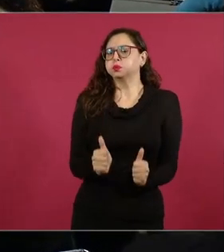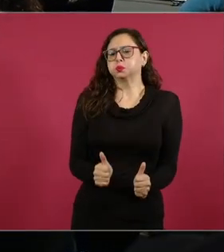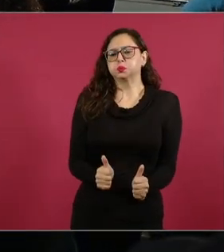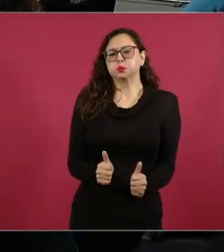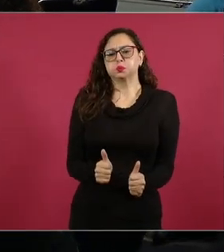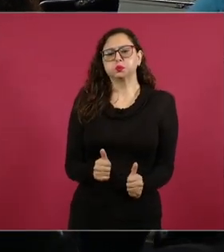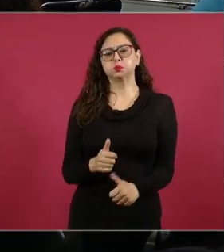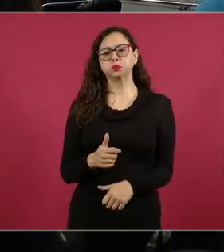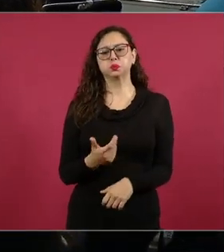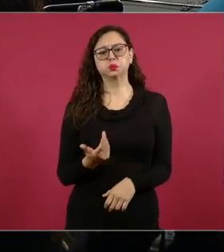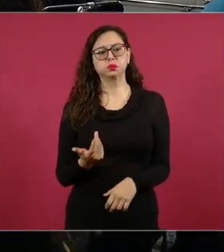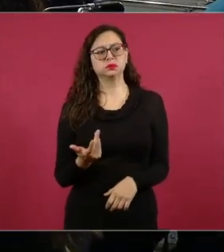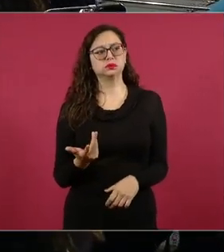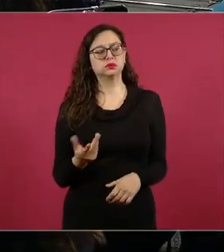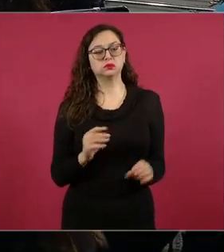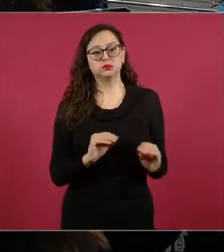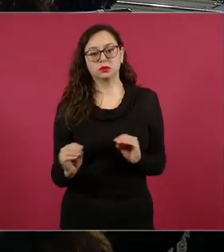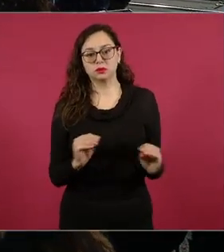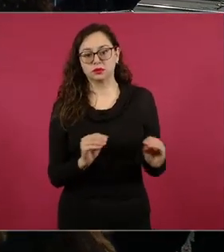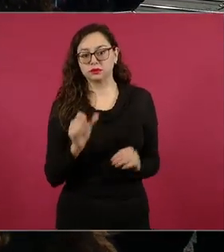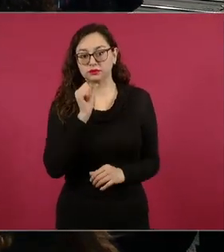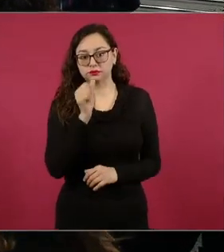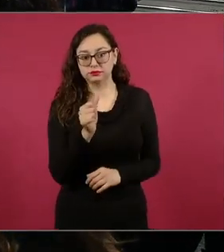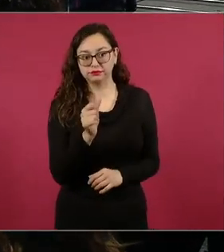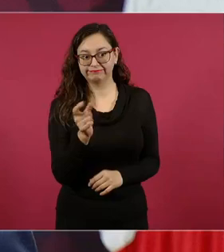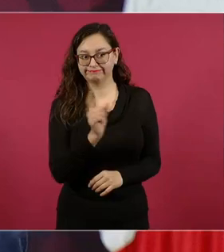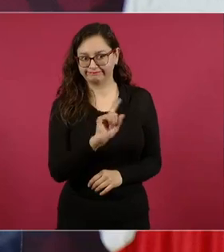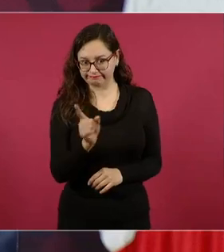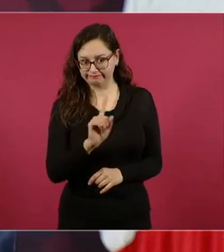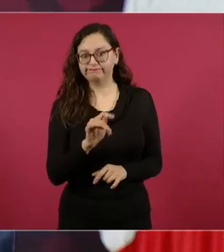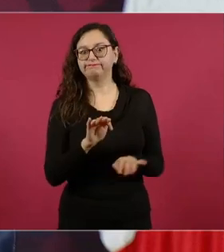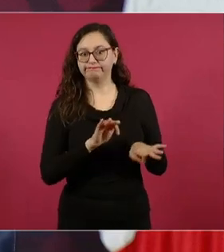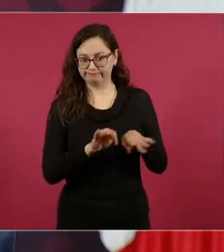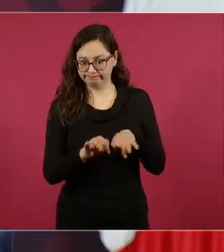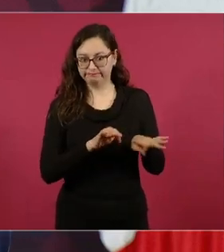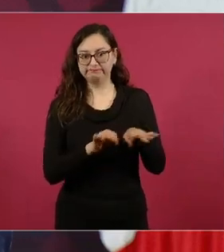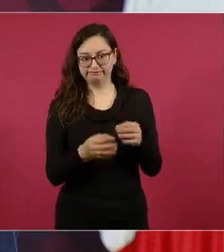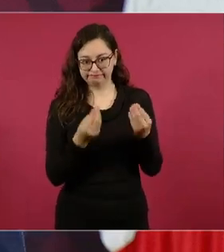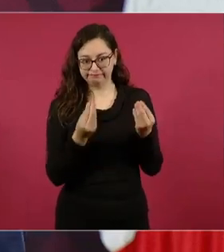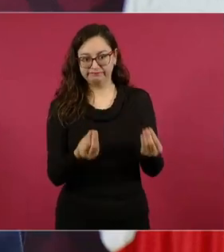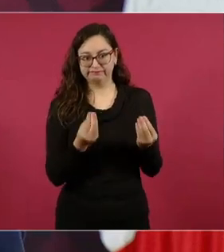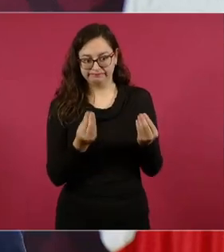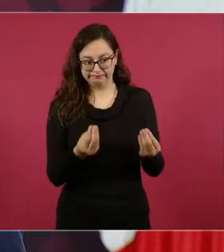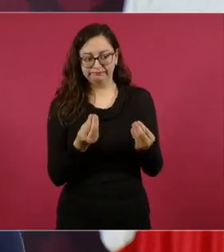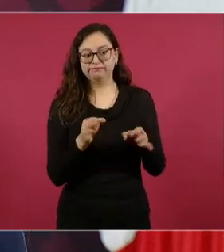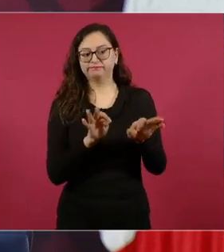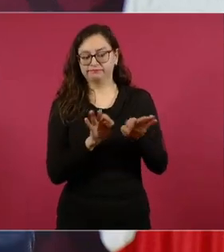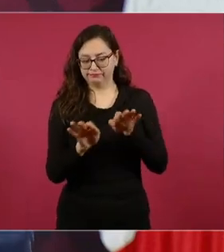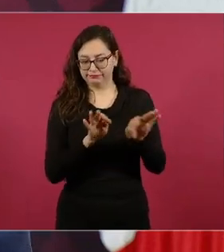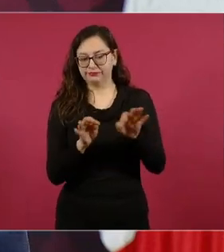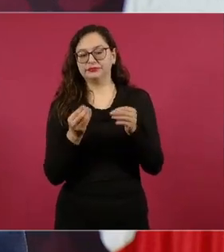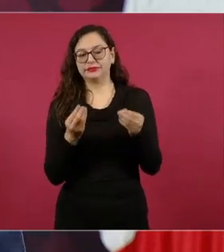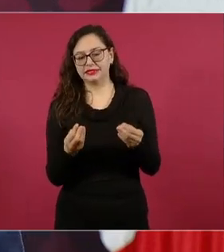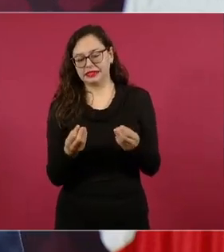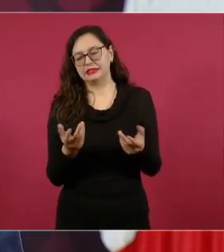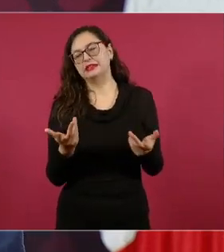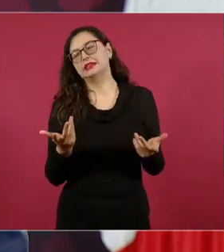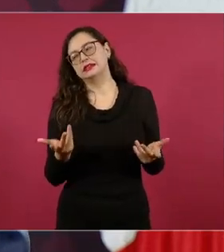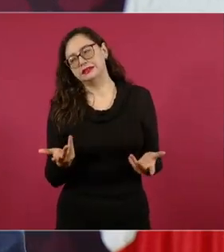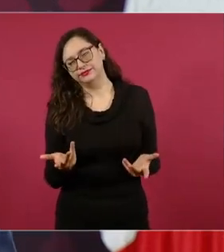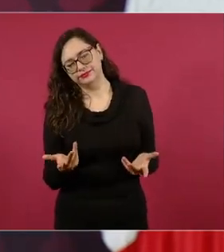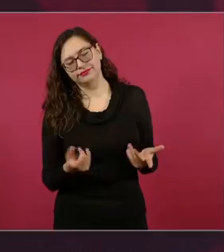trabajan bastante y están pendientes. Sí hay algunos